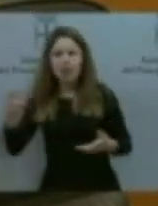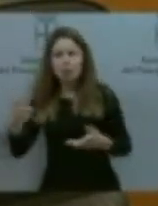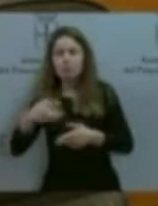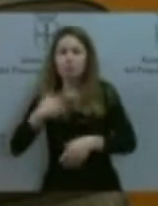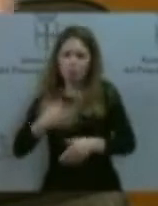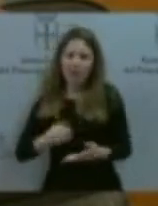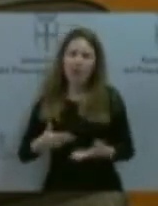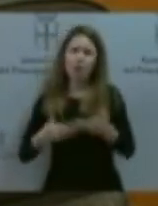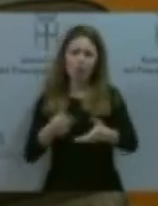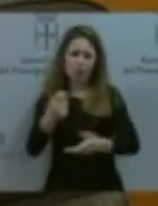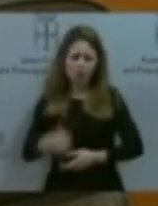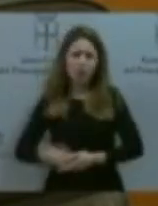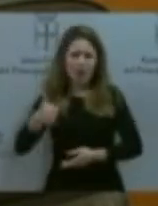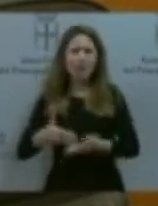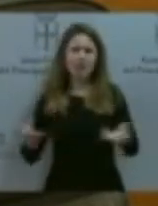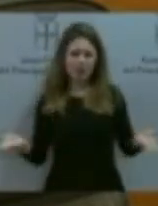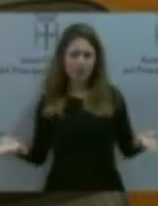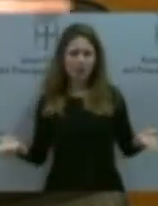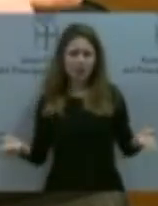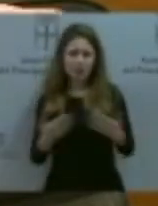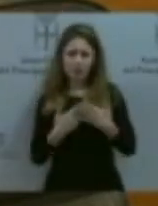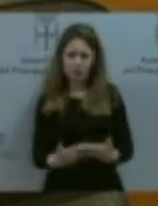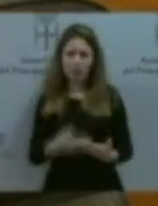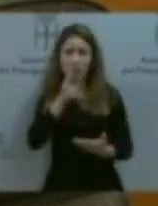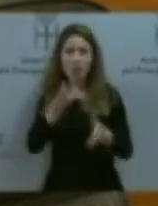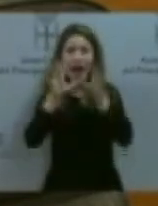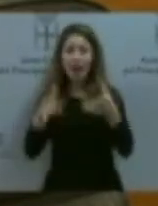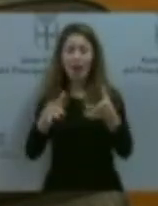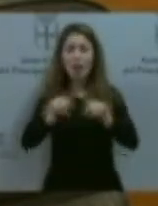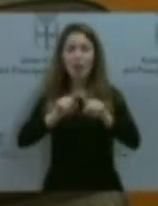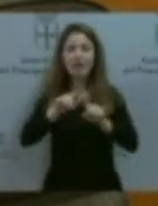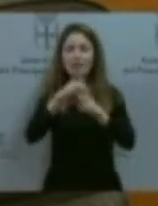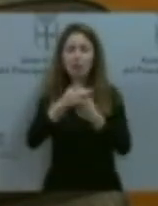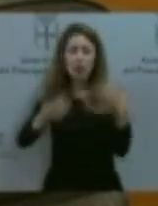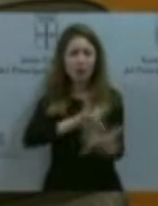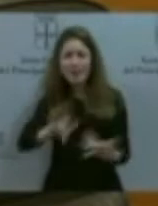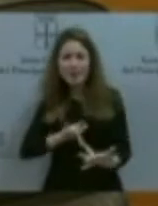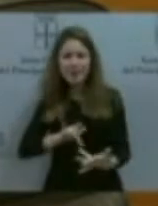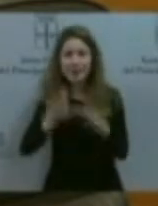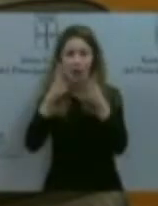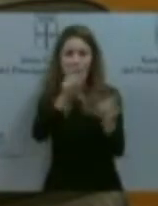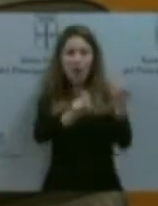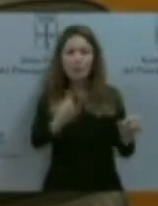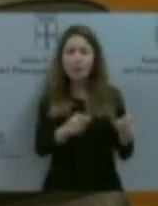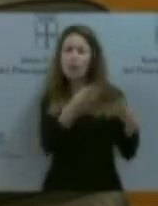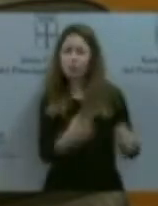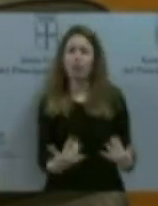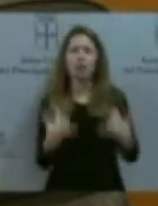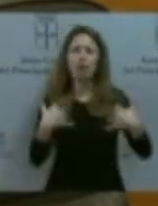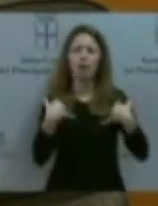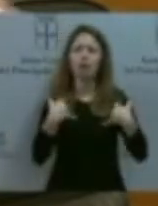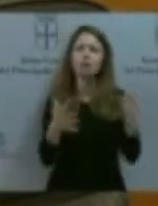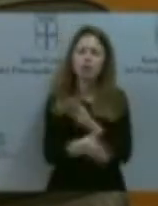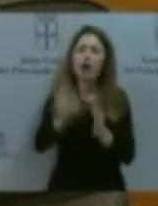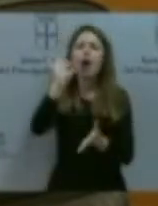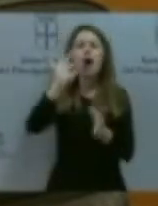Lo siento, porque es un momento de crisis. Y hay muchísima gente que lo está pasando mal. Y ahí creemos que hay que actuar con el impuesto de patrimonio. Y creemos también que hay que actuar con otra